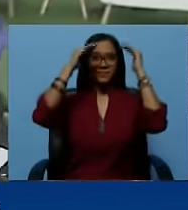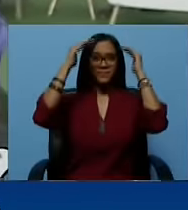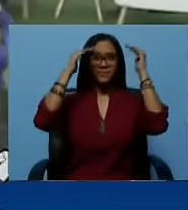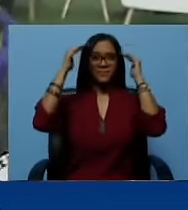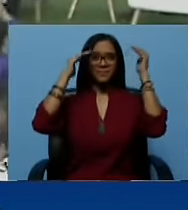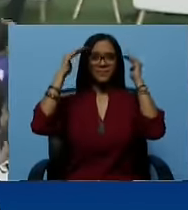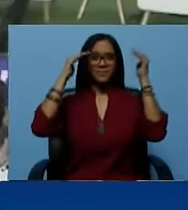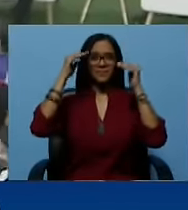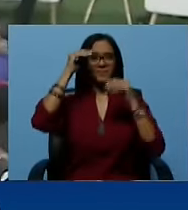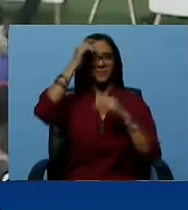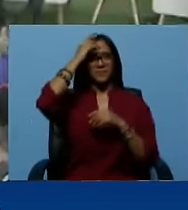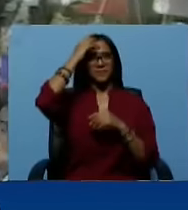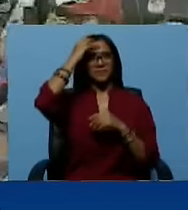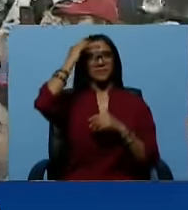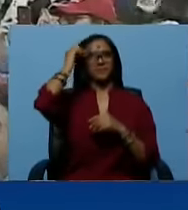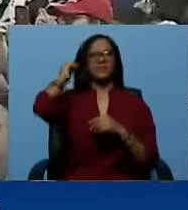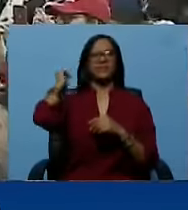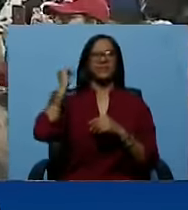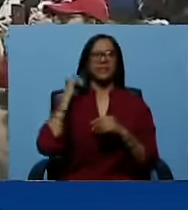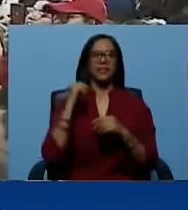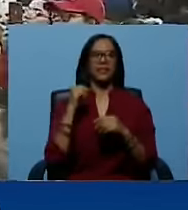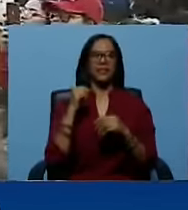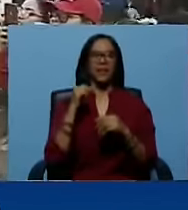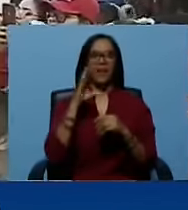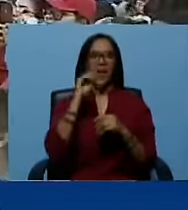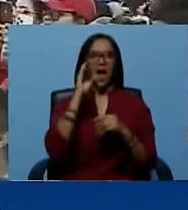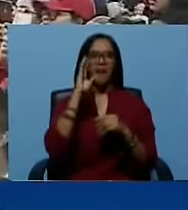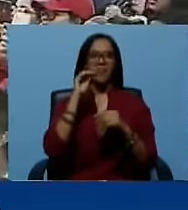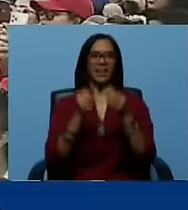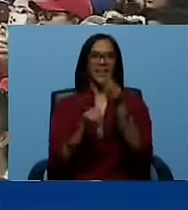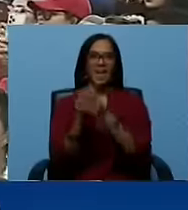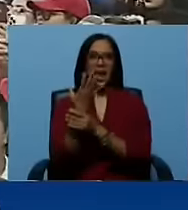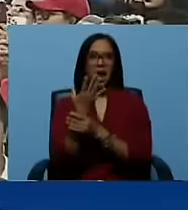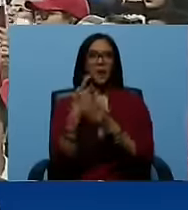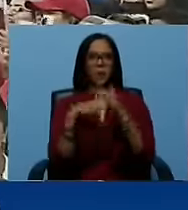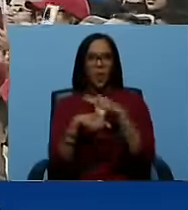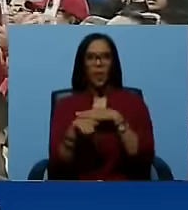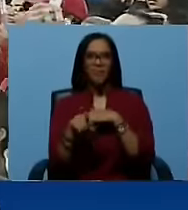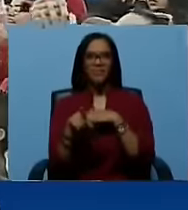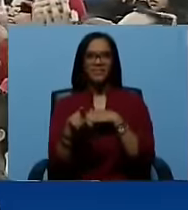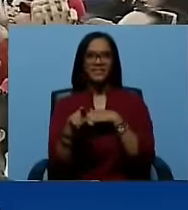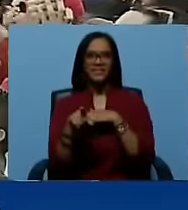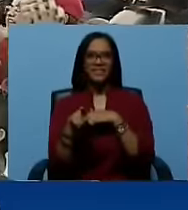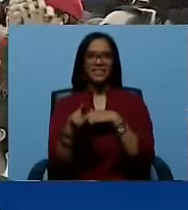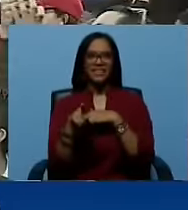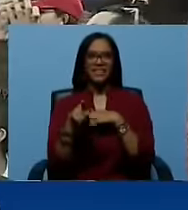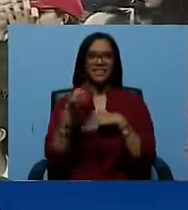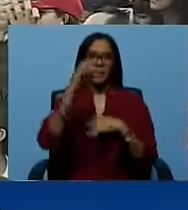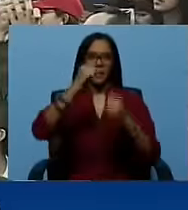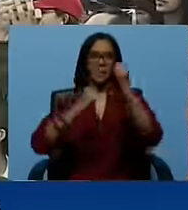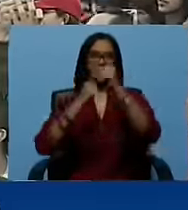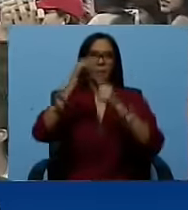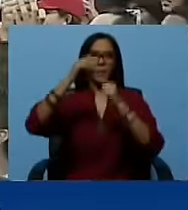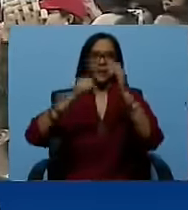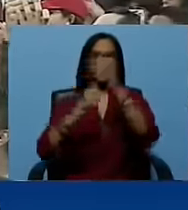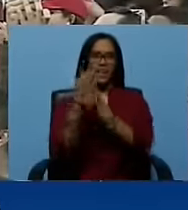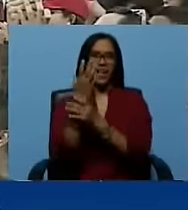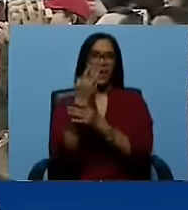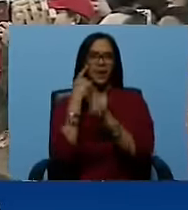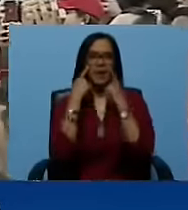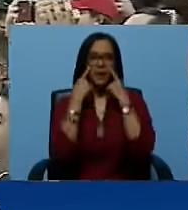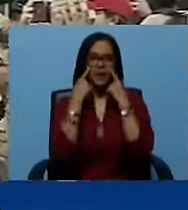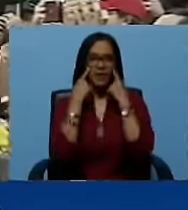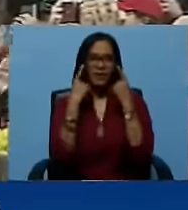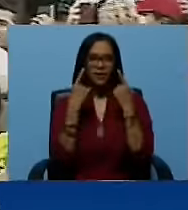¿Será que me voy a hablar ahí en el árbol? Me monto ahí, ¿verdad? Para poder verlos a